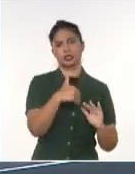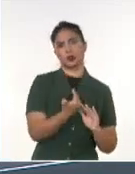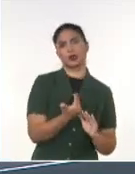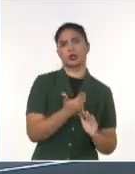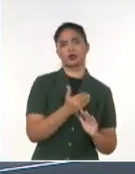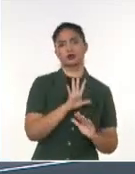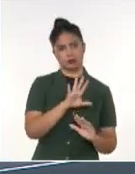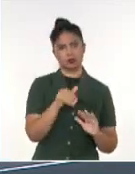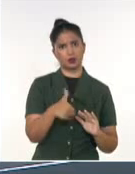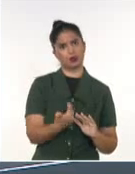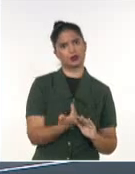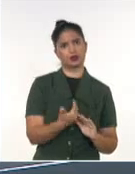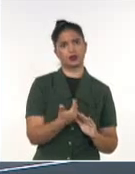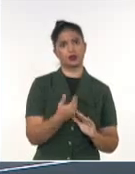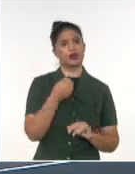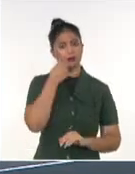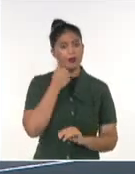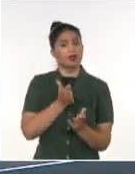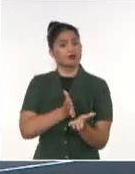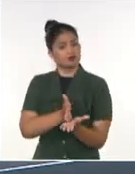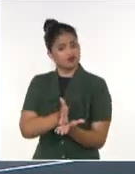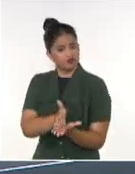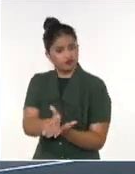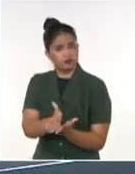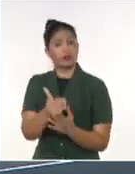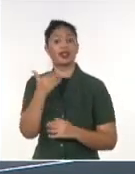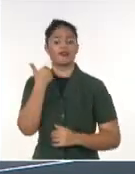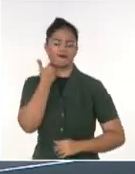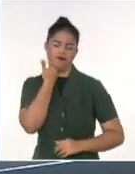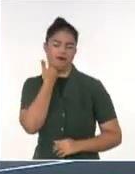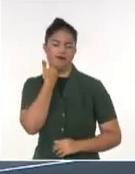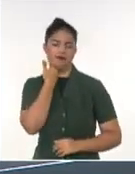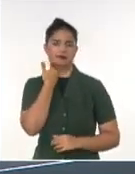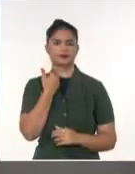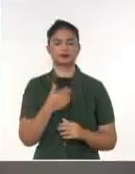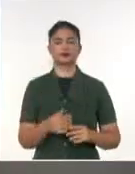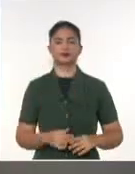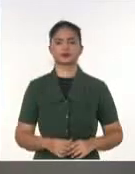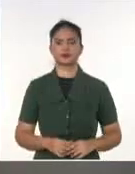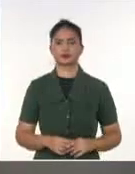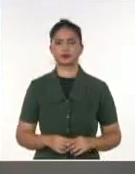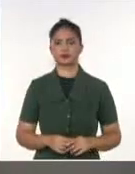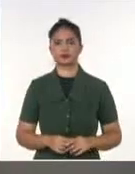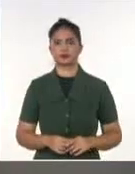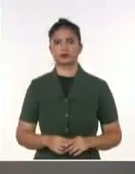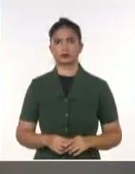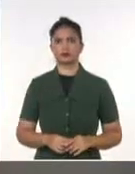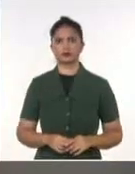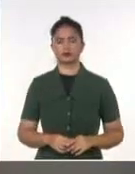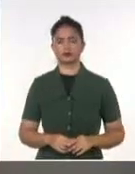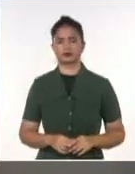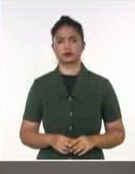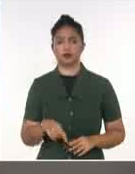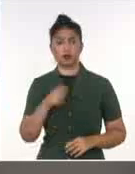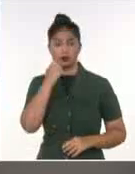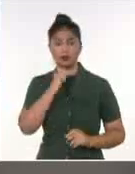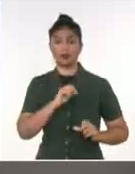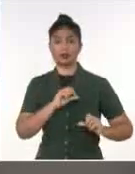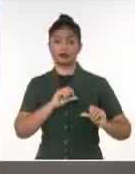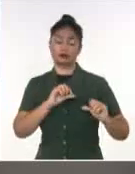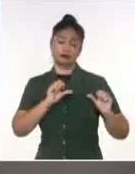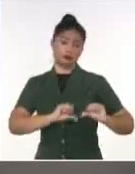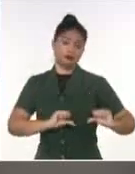la fiebre, que es el síntoma fundamental que más nos afecta, que más sensación de malestar da en el caso del